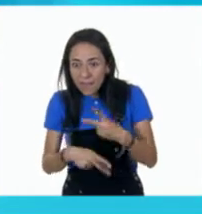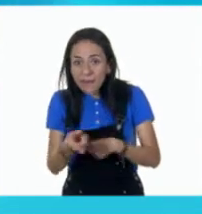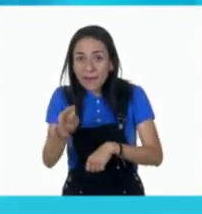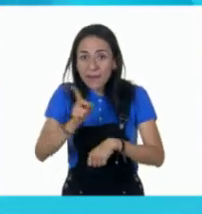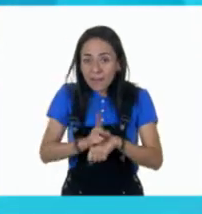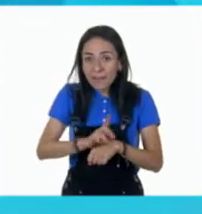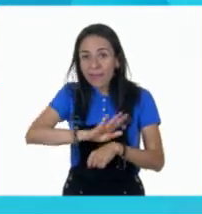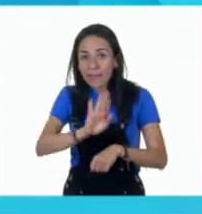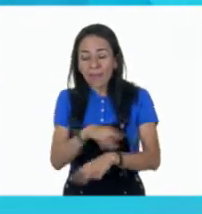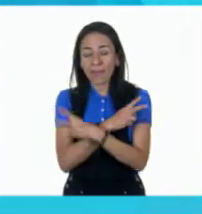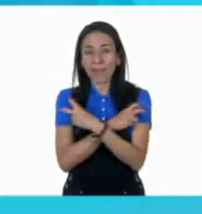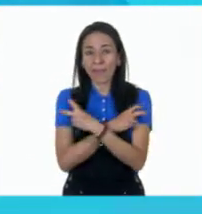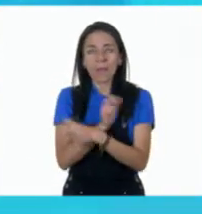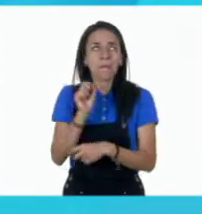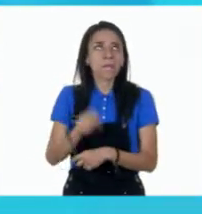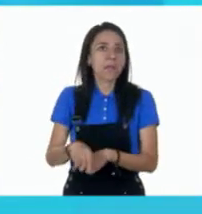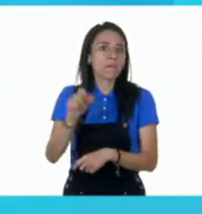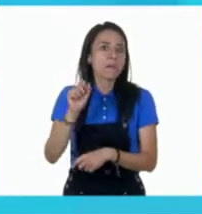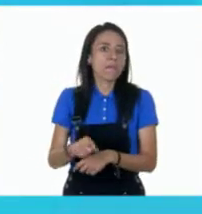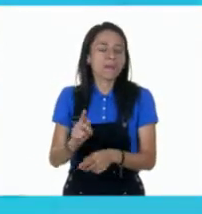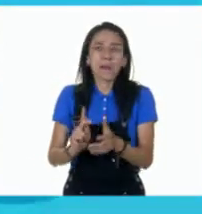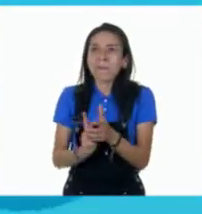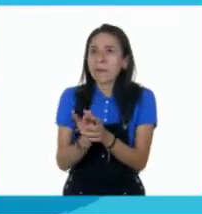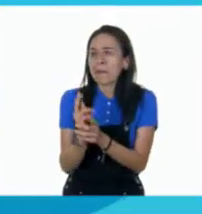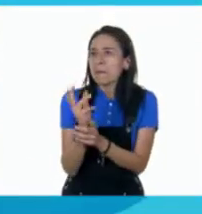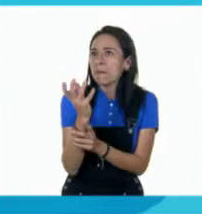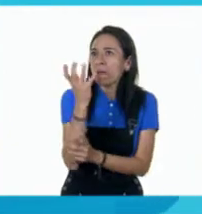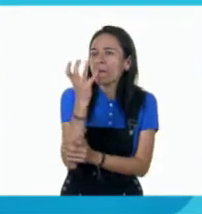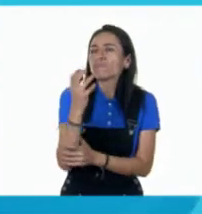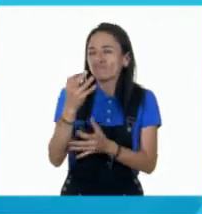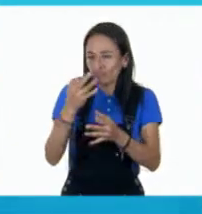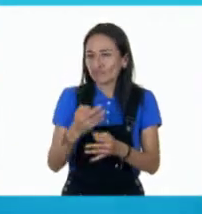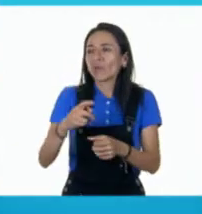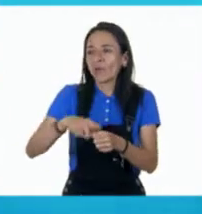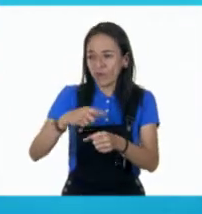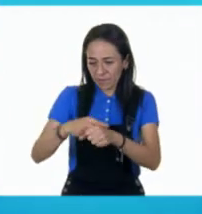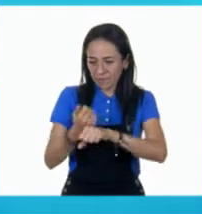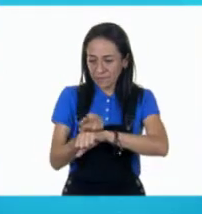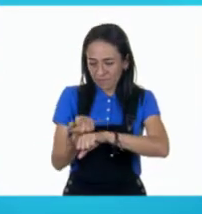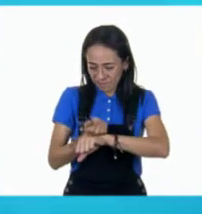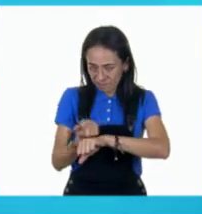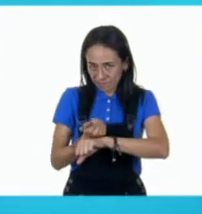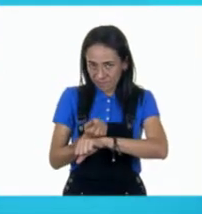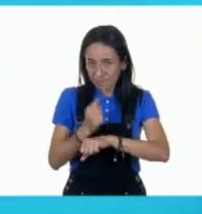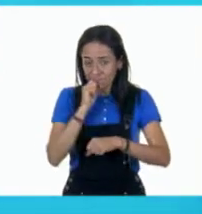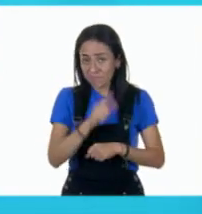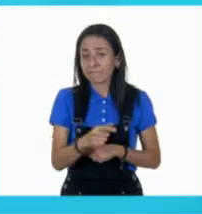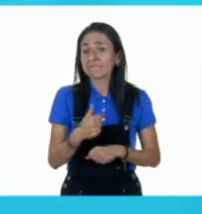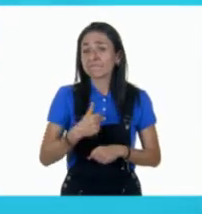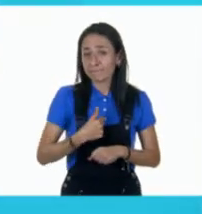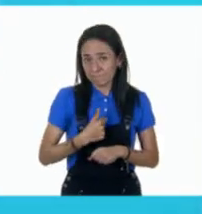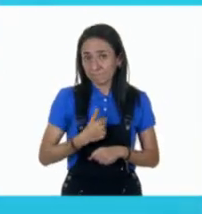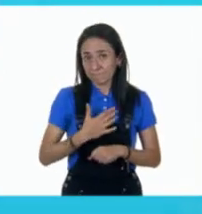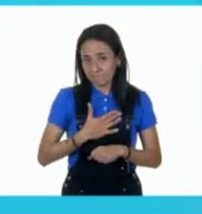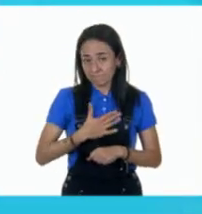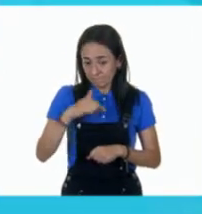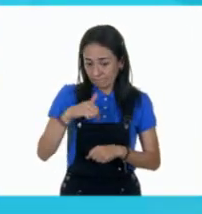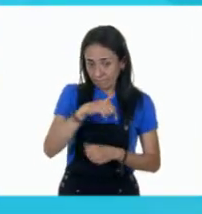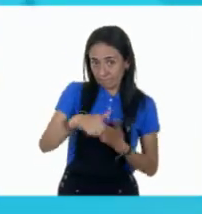amarilla y me gusta que en el lugar donde yo vivo